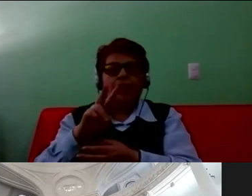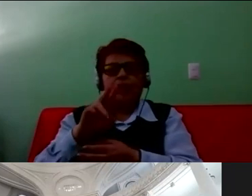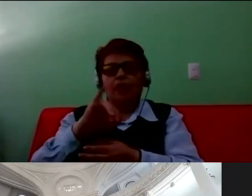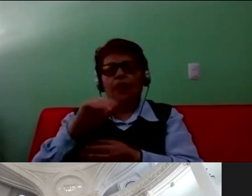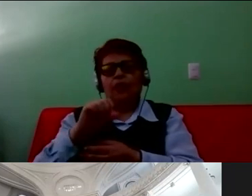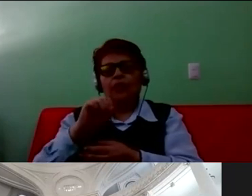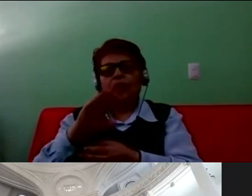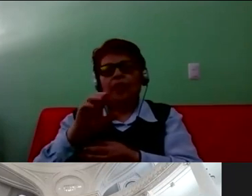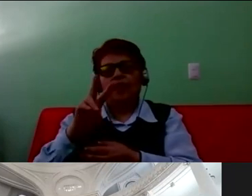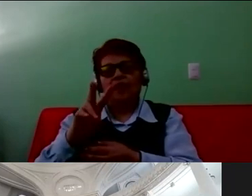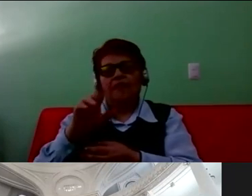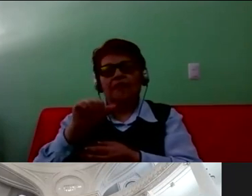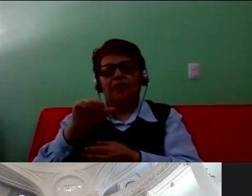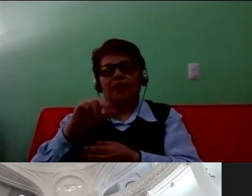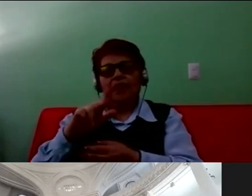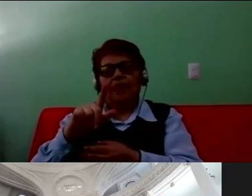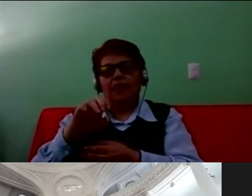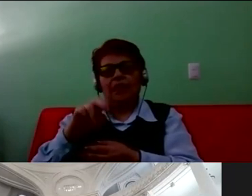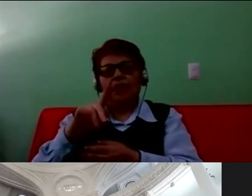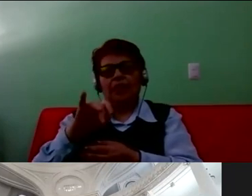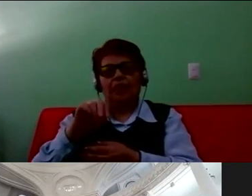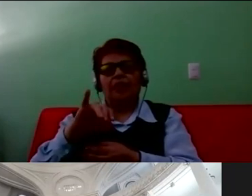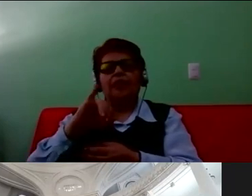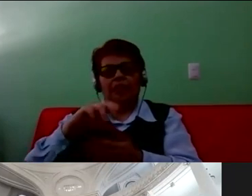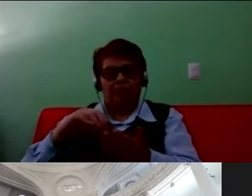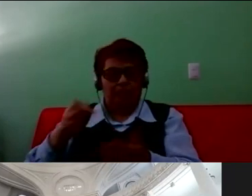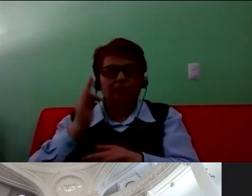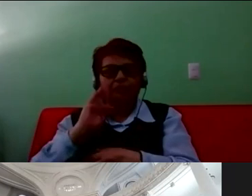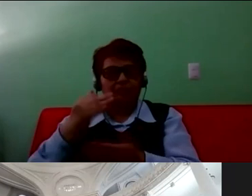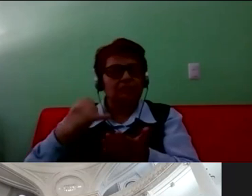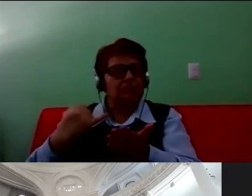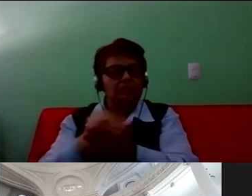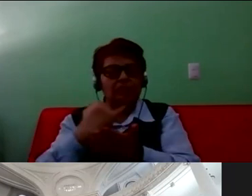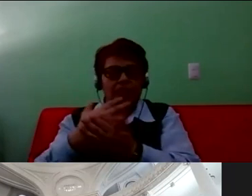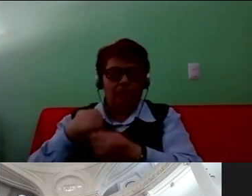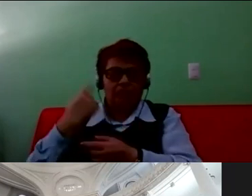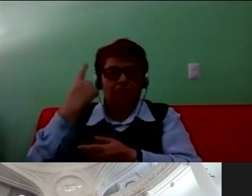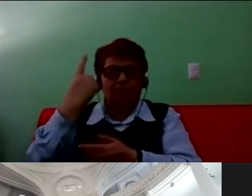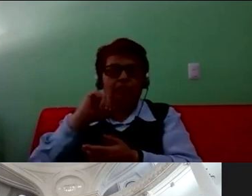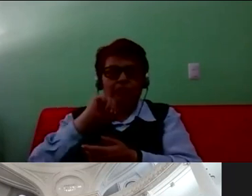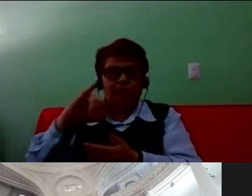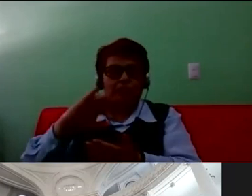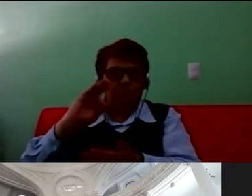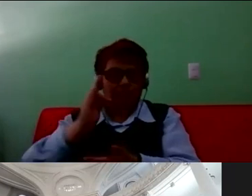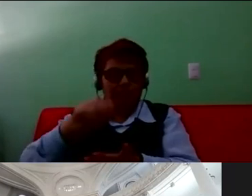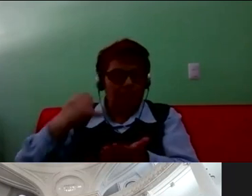Maldonado. A favor del dictamen. Gracias. El de la voz, a favor del dictamen.